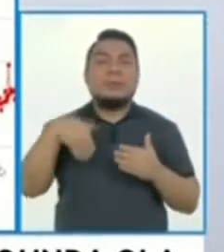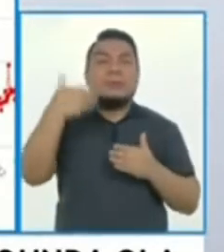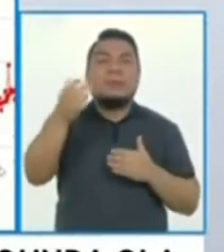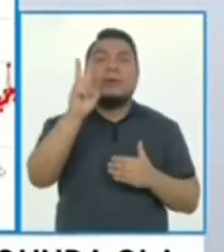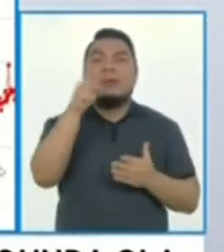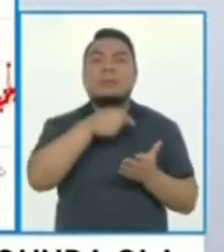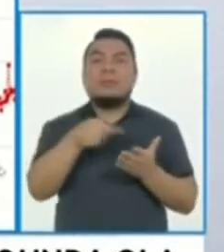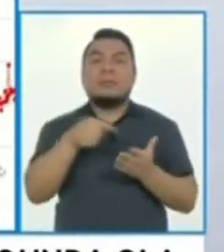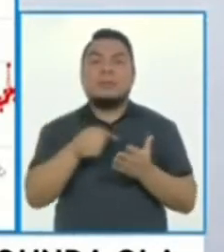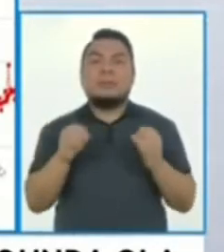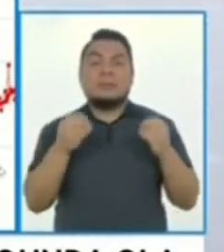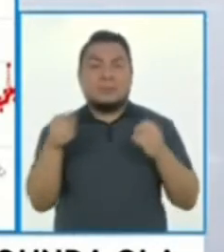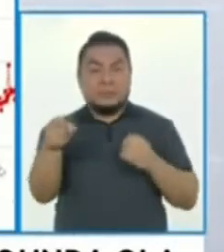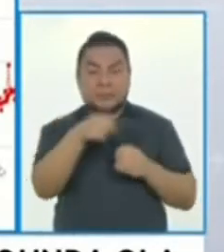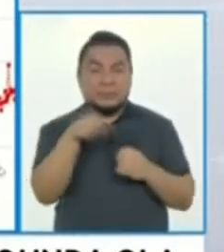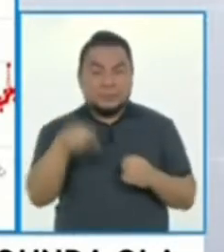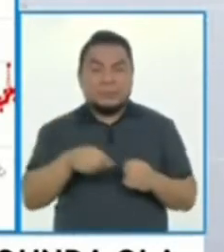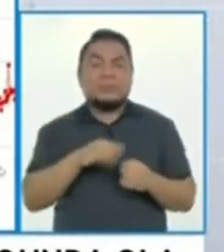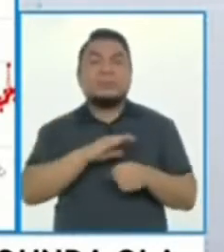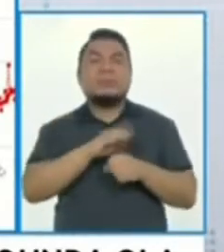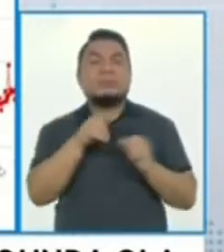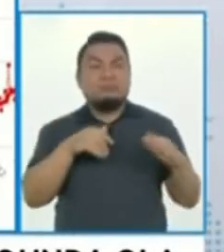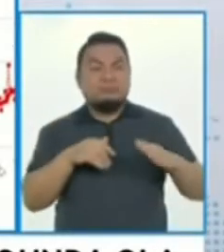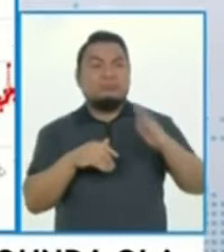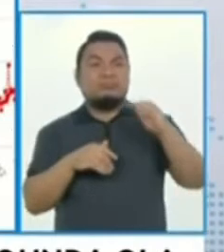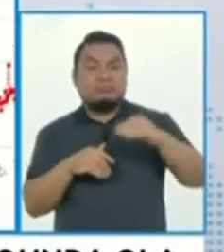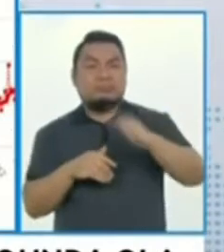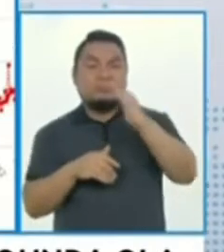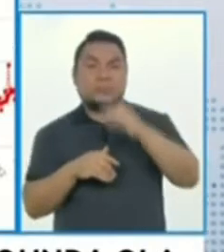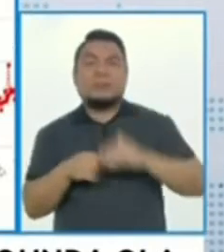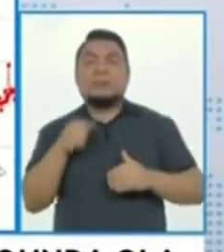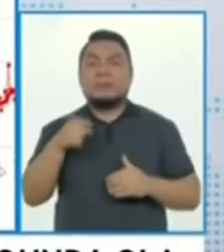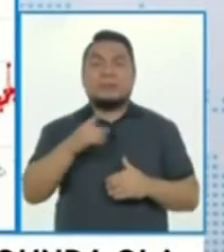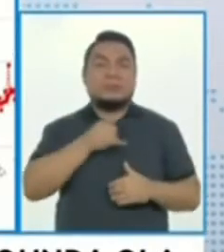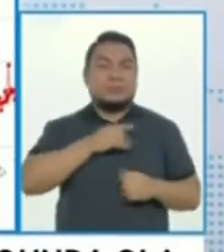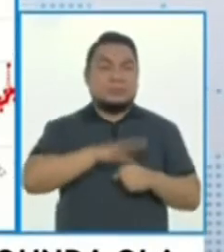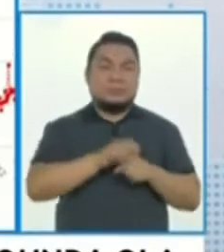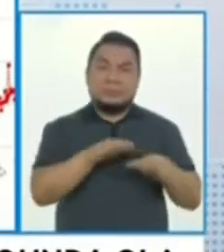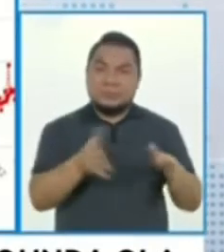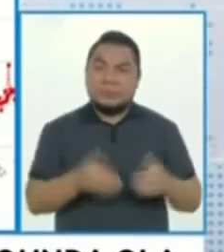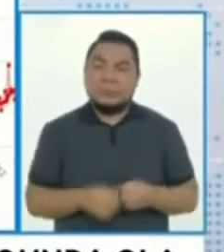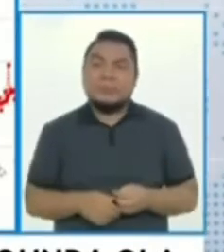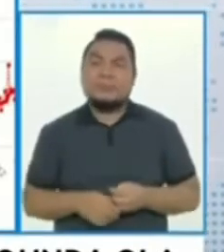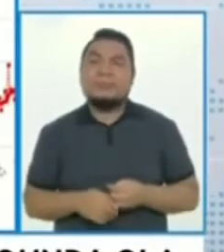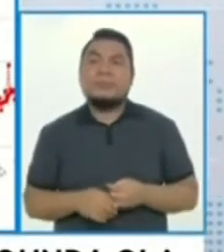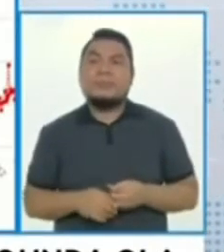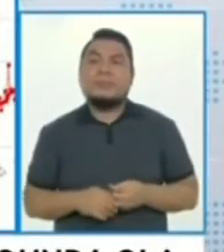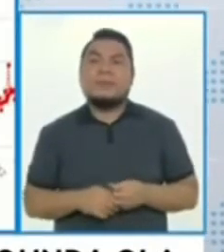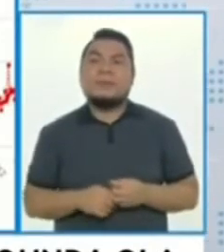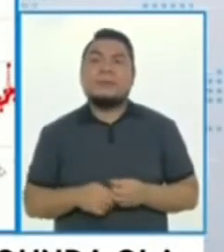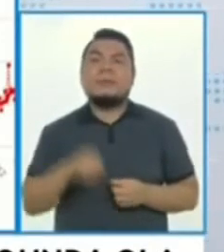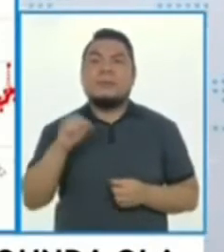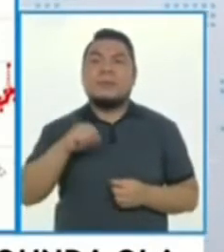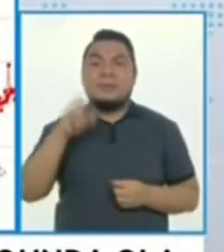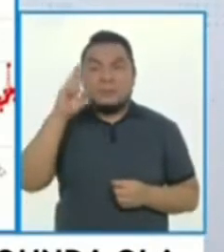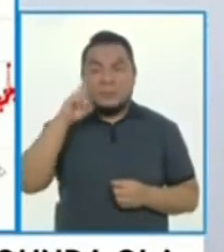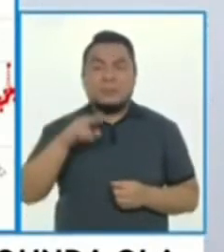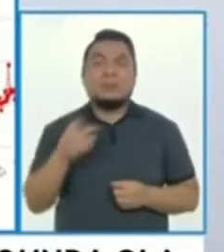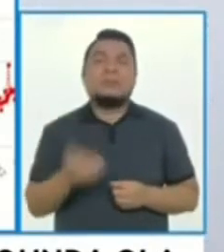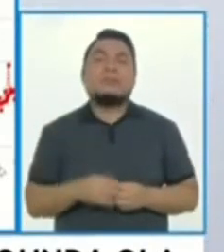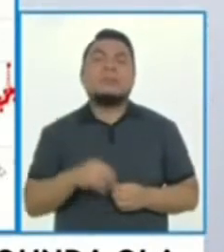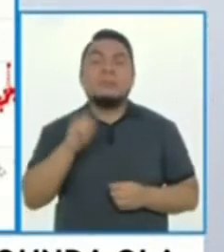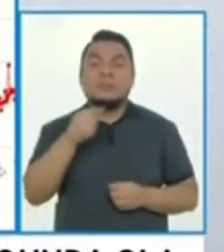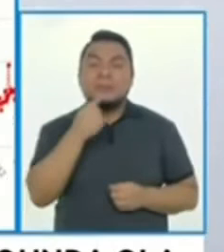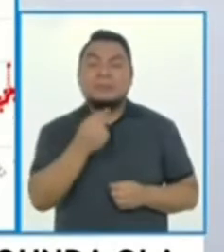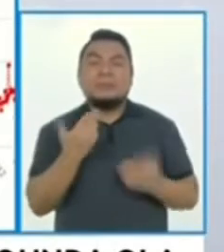2 semanas? Porque entendemos que la medición va yendo cada 2 semanas, que es el tiempo de incubación y desarrollo de este virus, ¿no? Sí, correcto. O sea, si